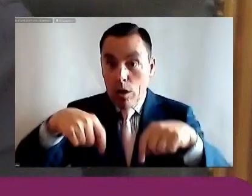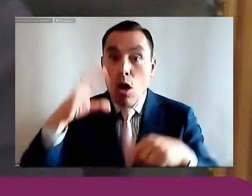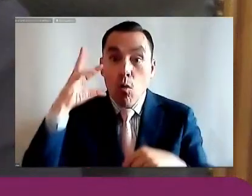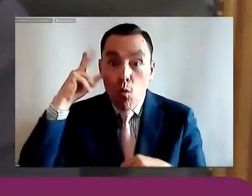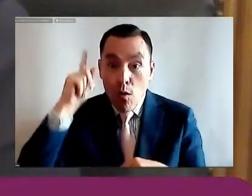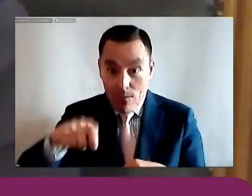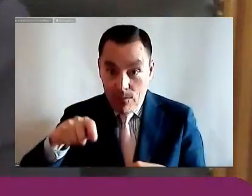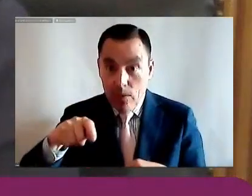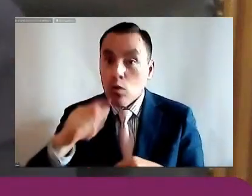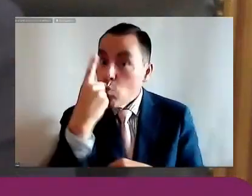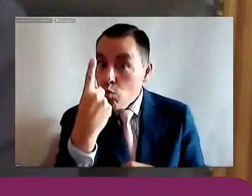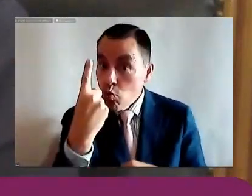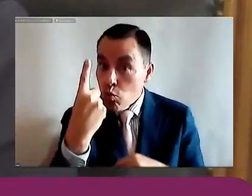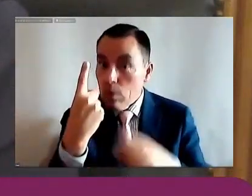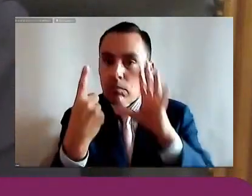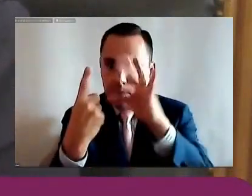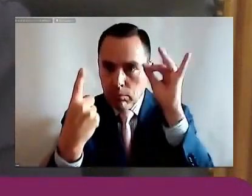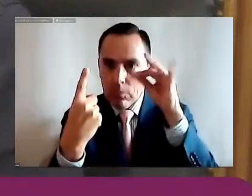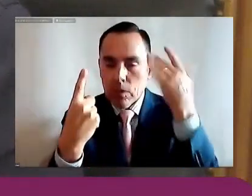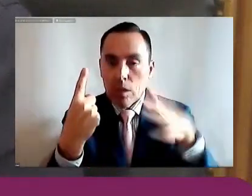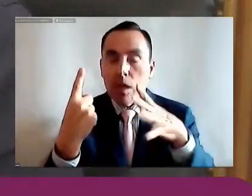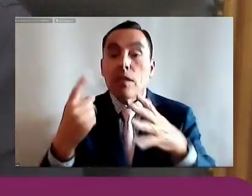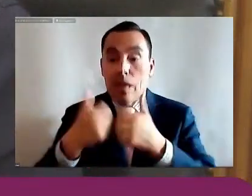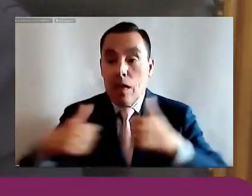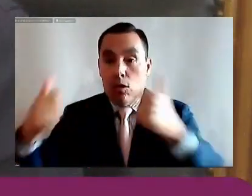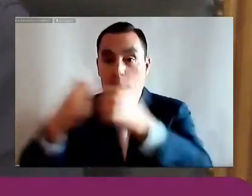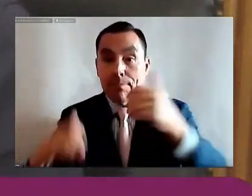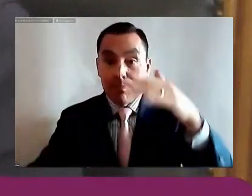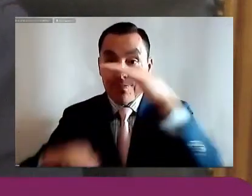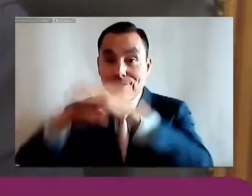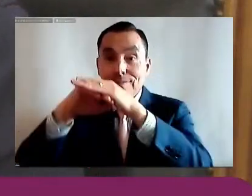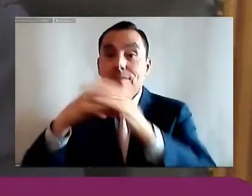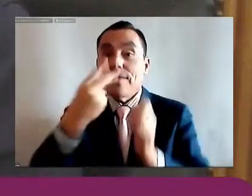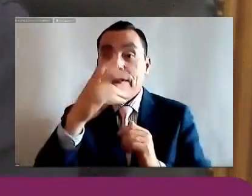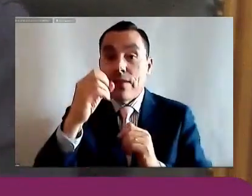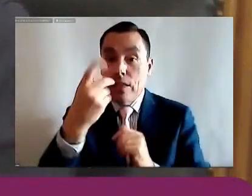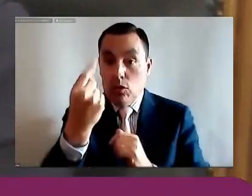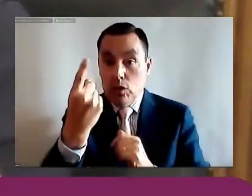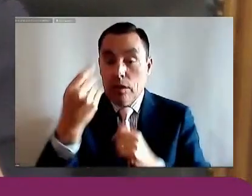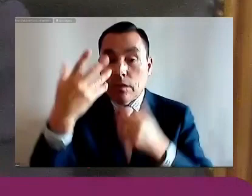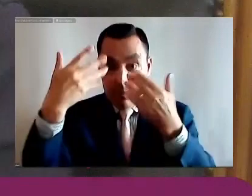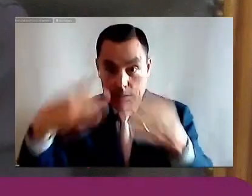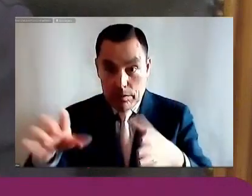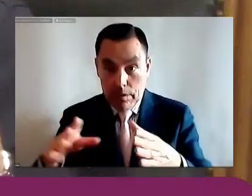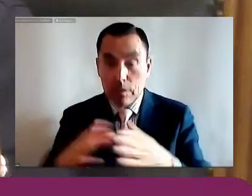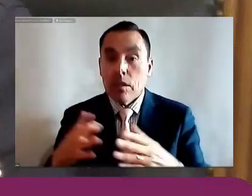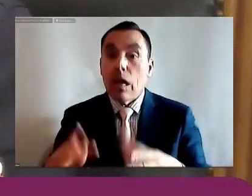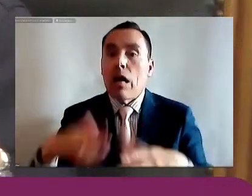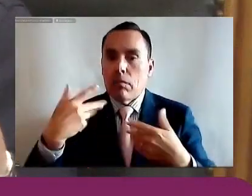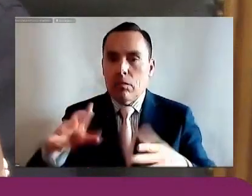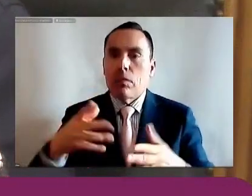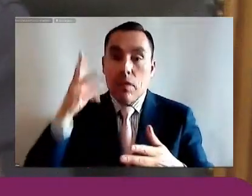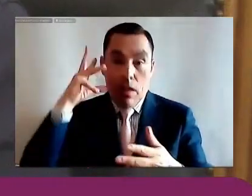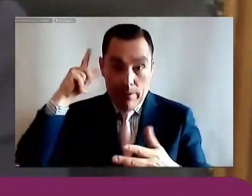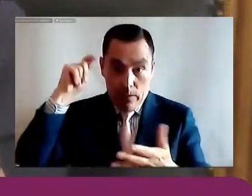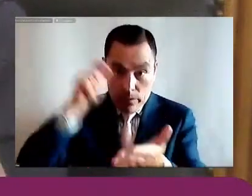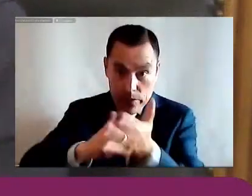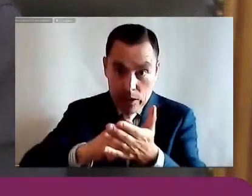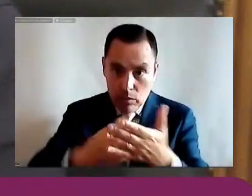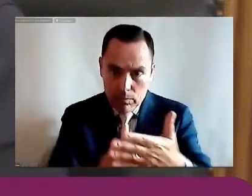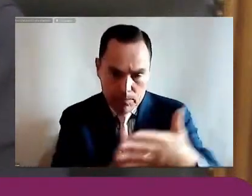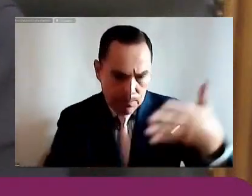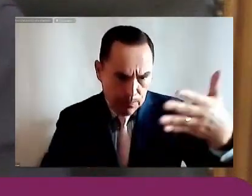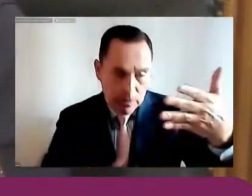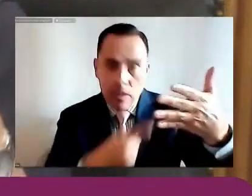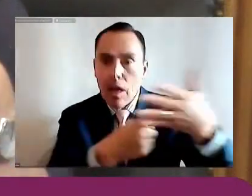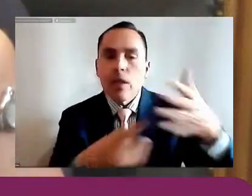excepcional, que es de la Corte Suprema, de ahí del año 2011, que partía por reconocer que acá había un equipo, una especie de